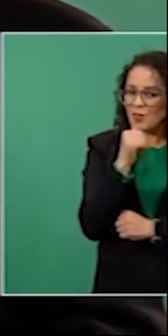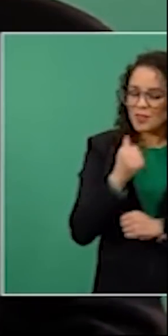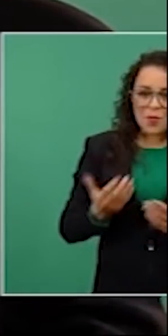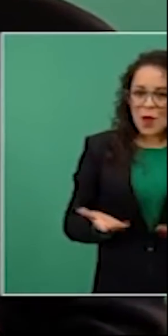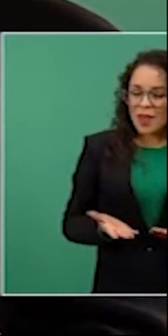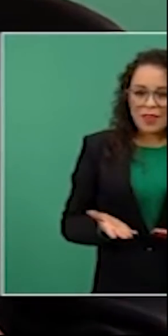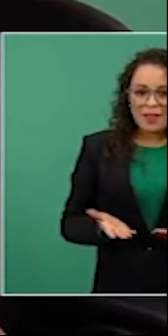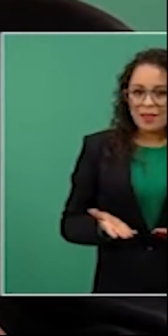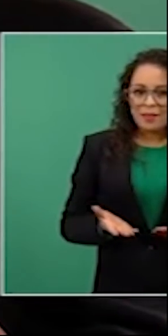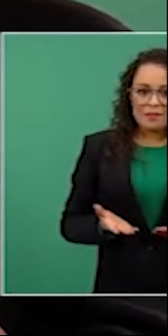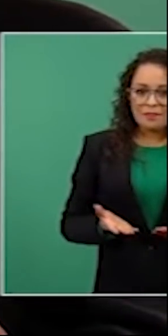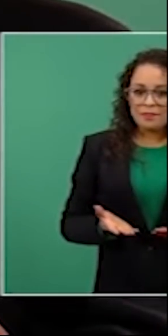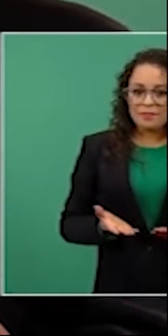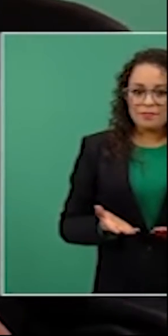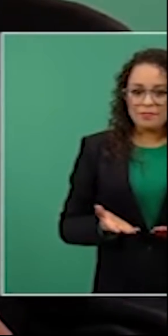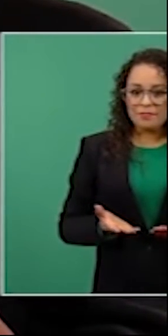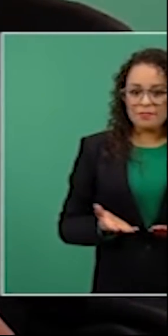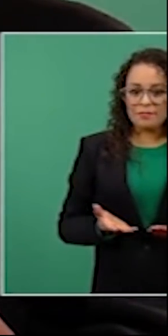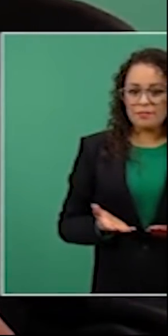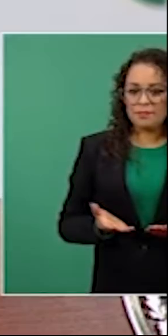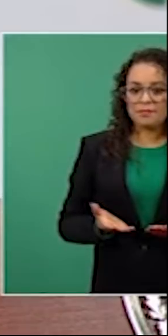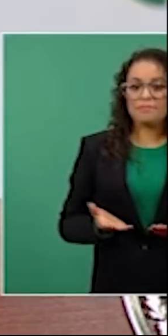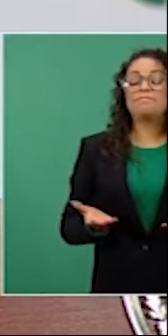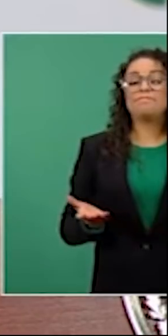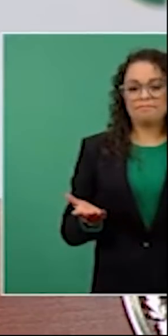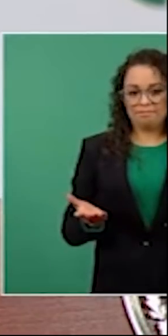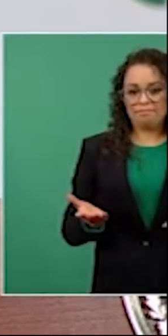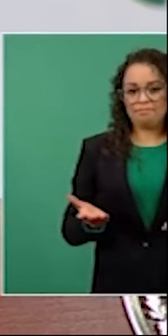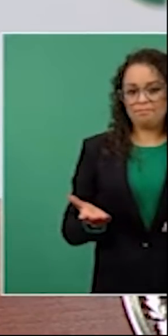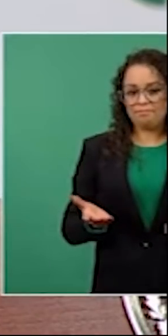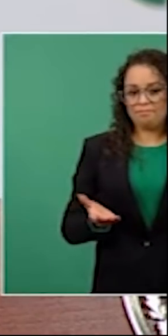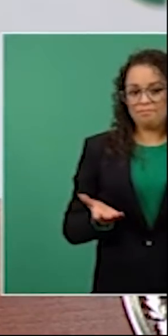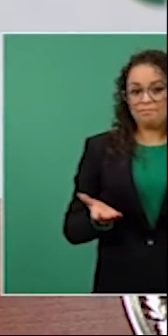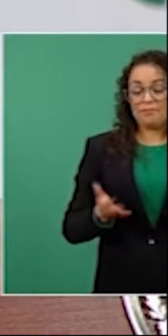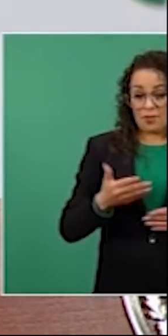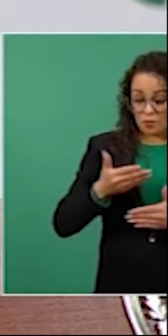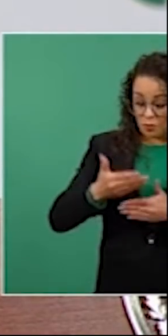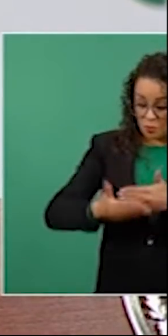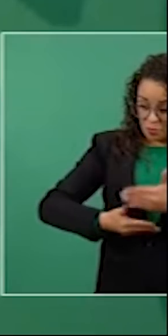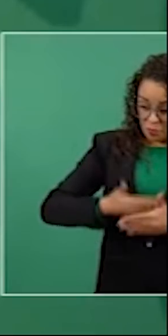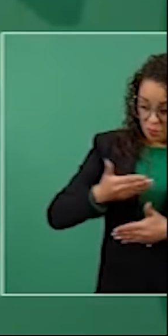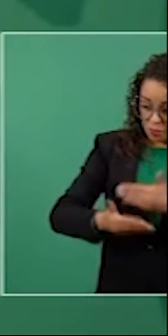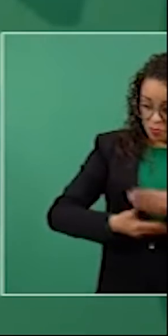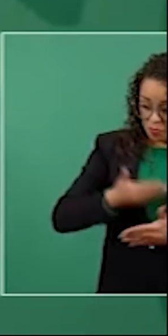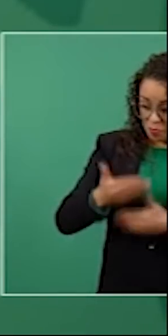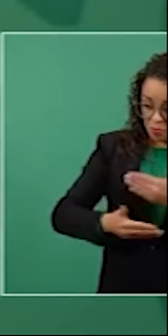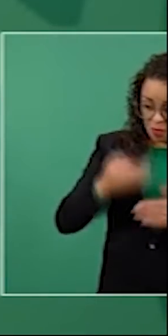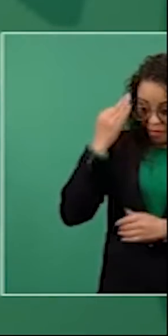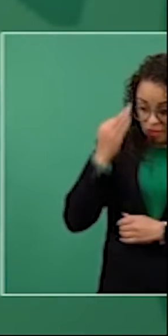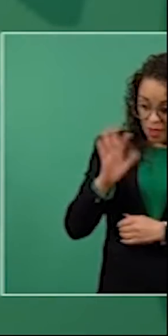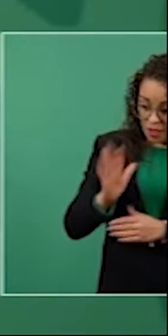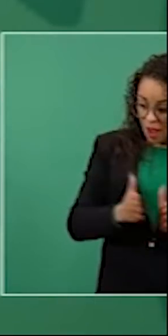consejeros. Y la revocación de mandato va porque va. Excelente noticia para todas y todos nosotros, porque hoy los